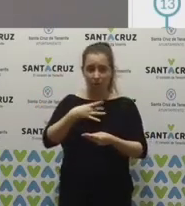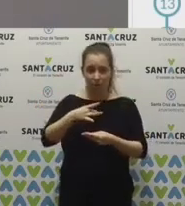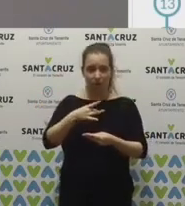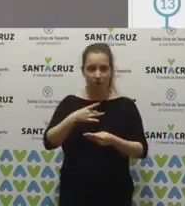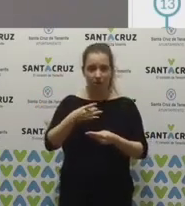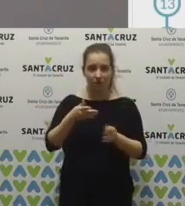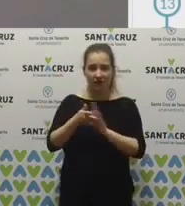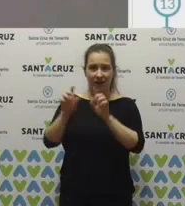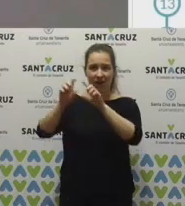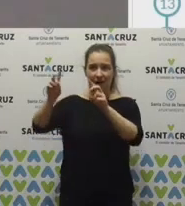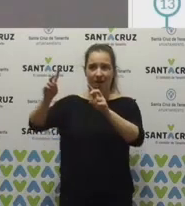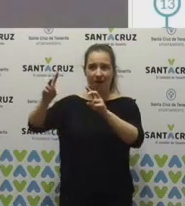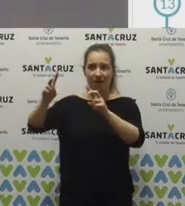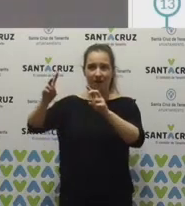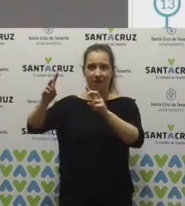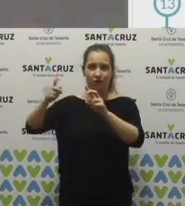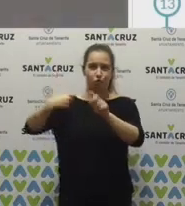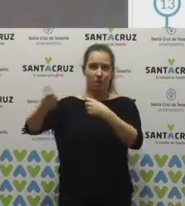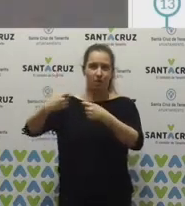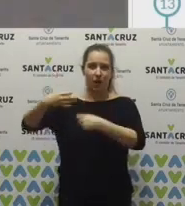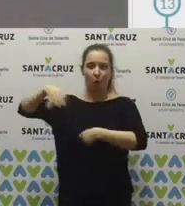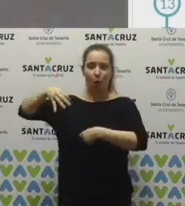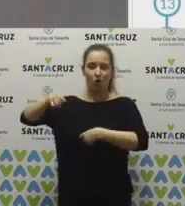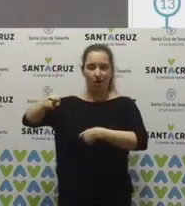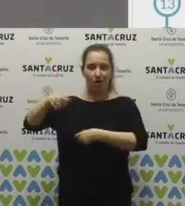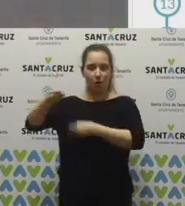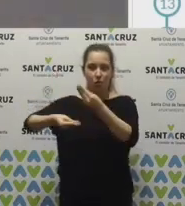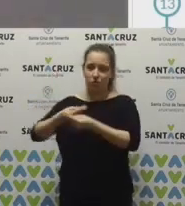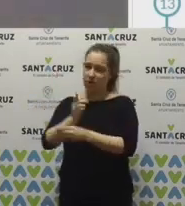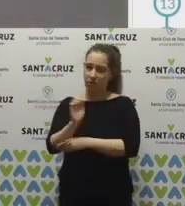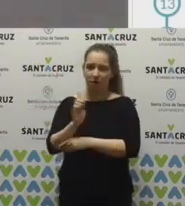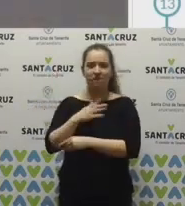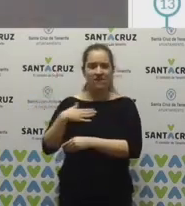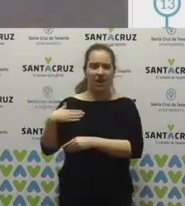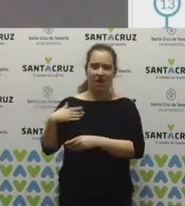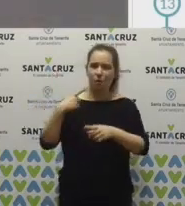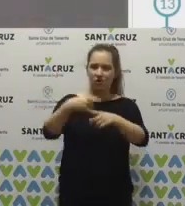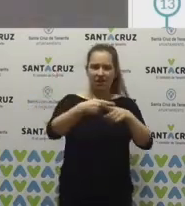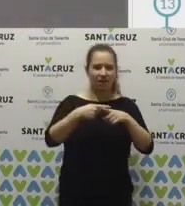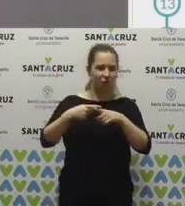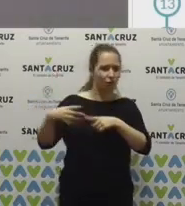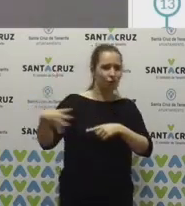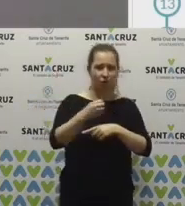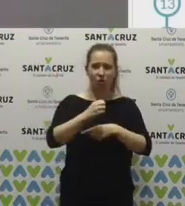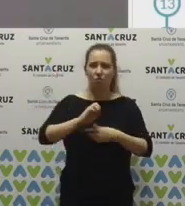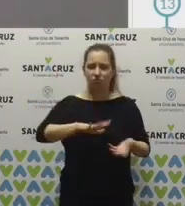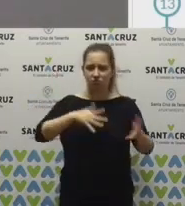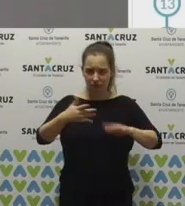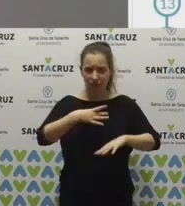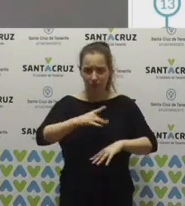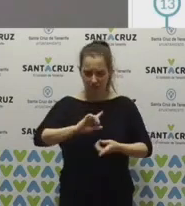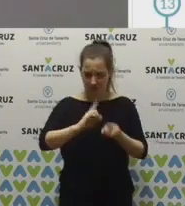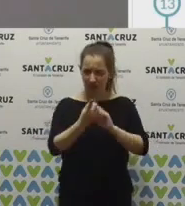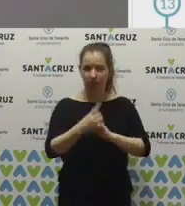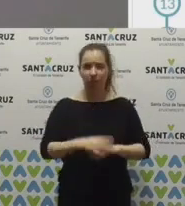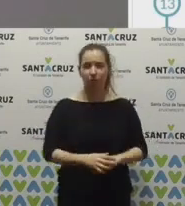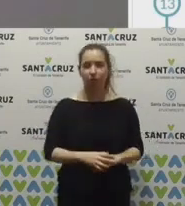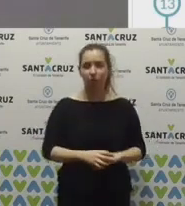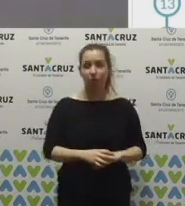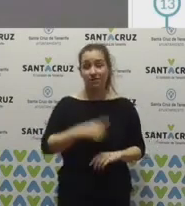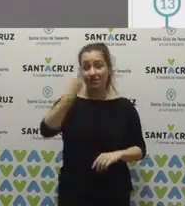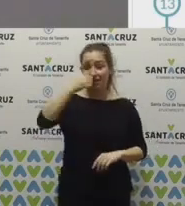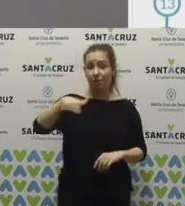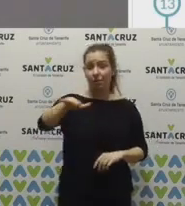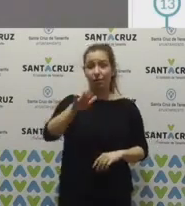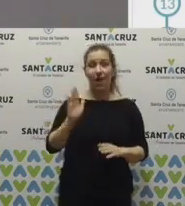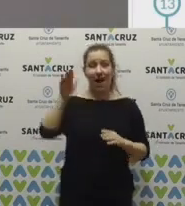que se debe habilitar ese cambio en todo el municipio y así lo hemos pedido sabemos que ganará es más complicado